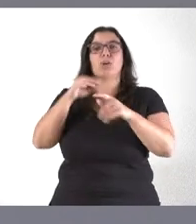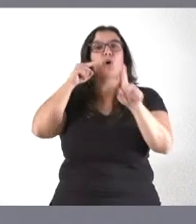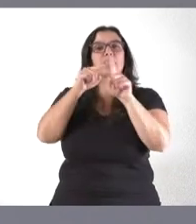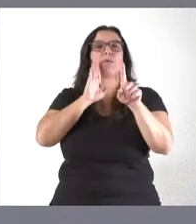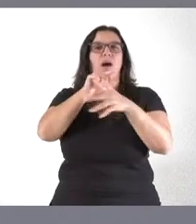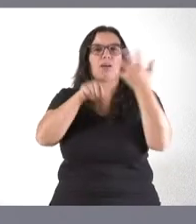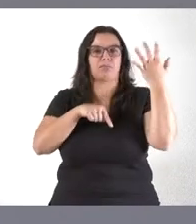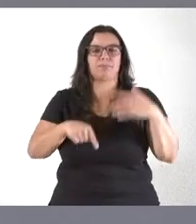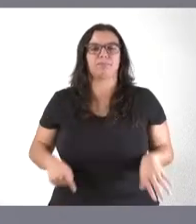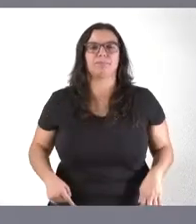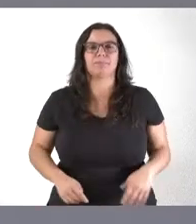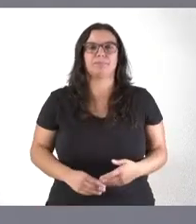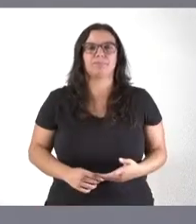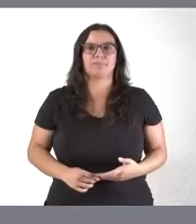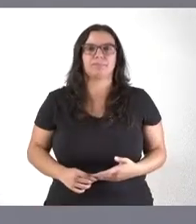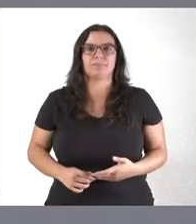anteriormente